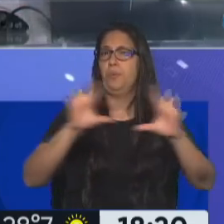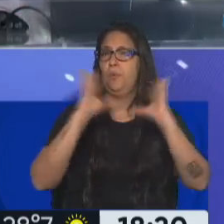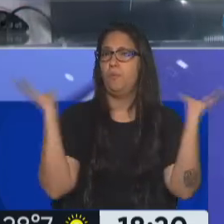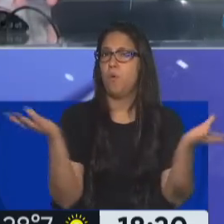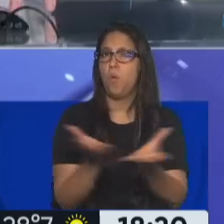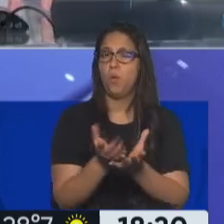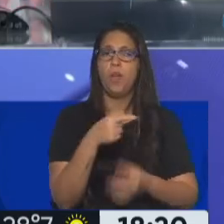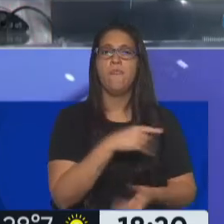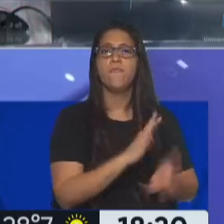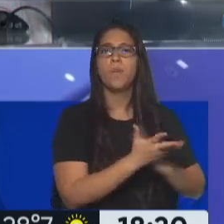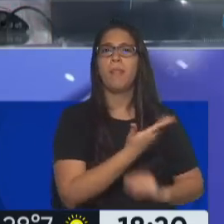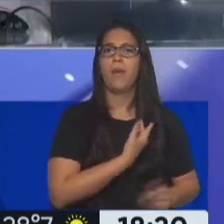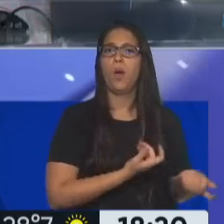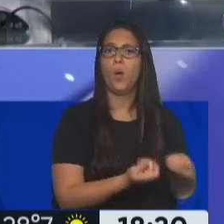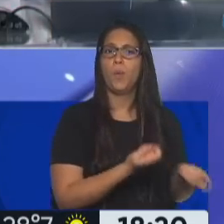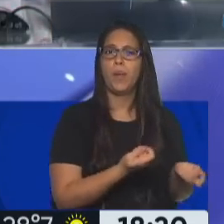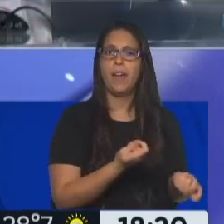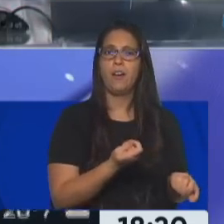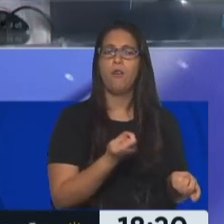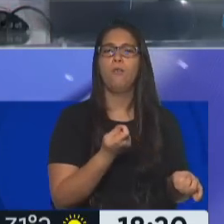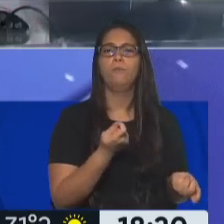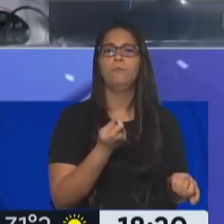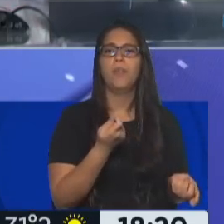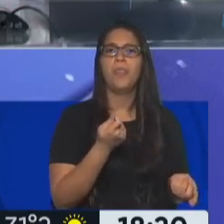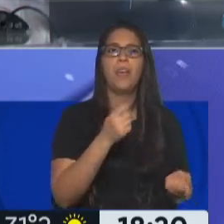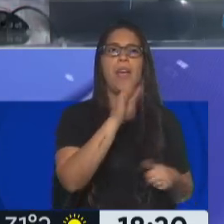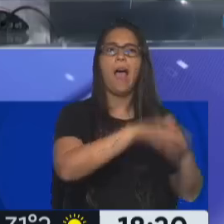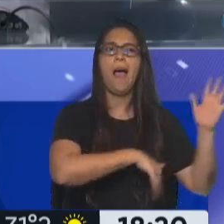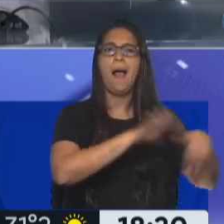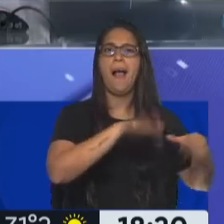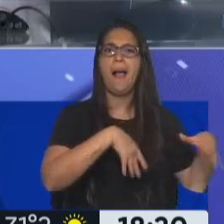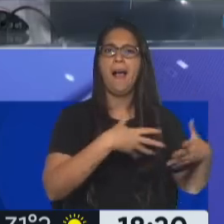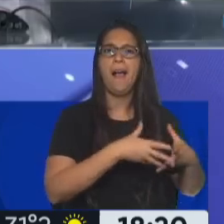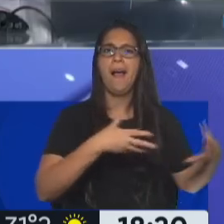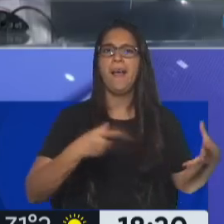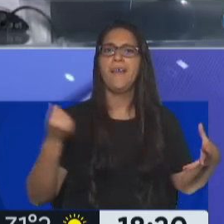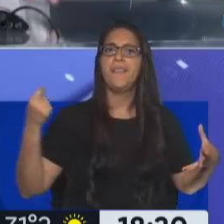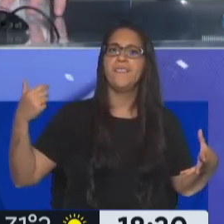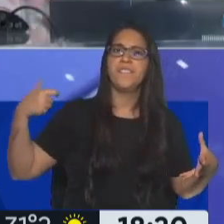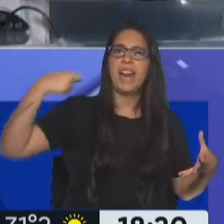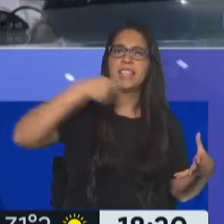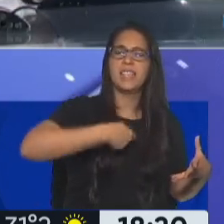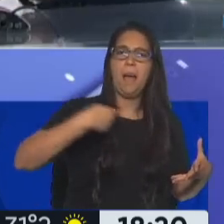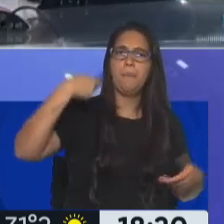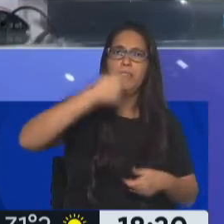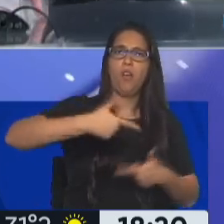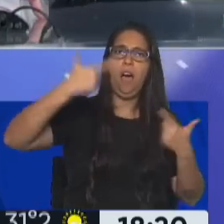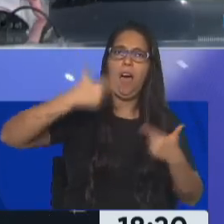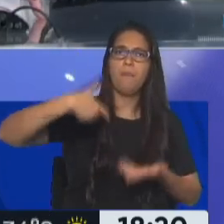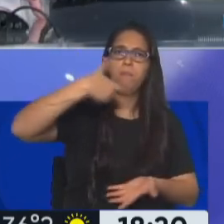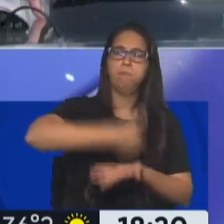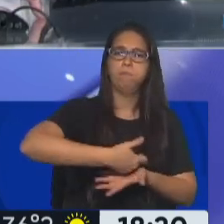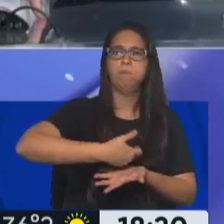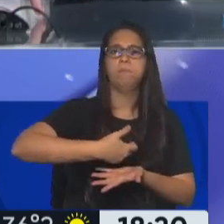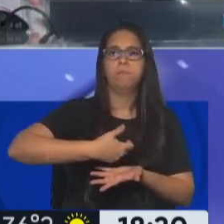de gobierno, de interpelación, de reclutamiento, de financiamiento internacional, que han sido Al-Qaeda